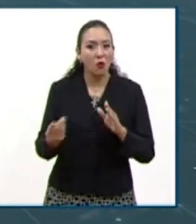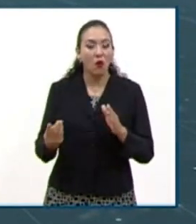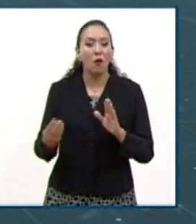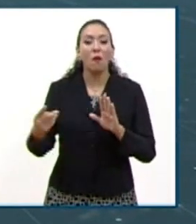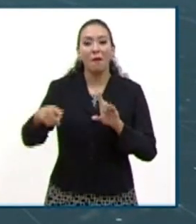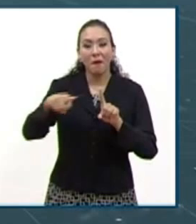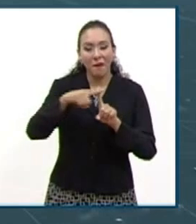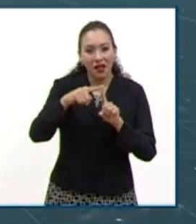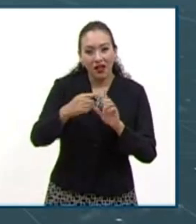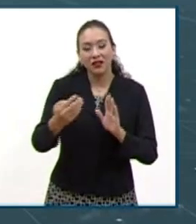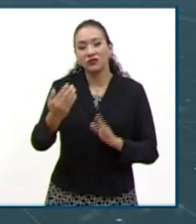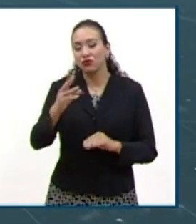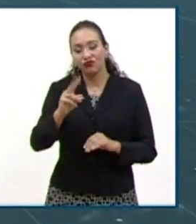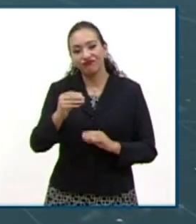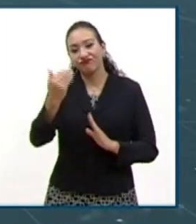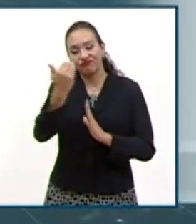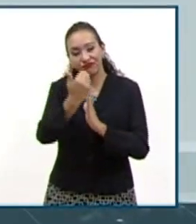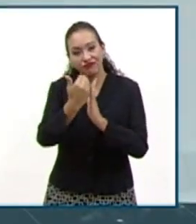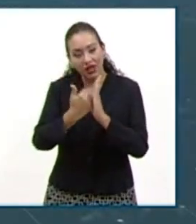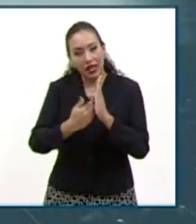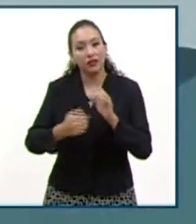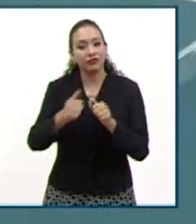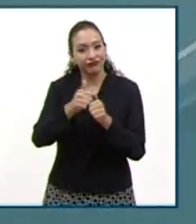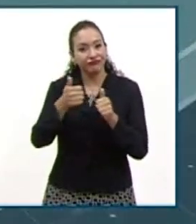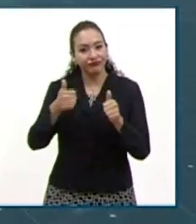de la ANADE, Nuad Ponce Curi.